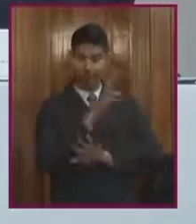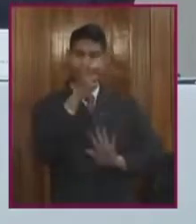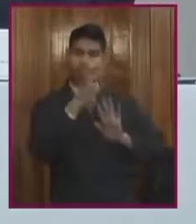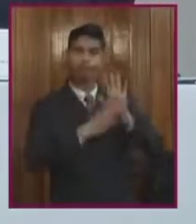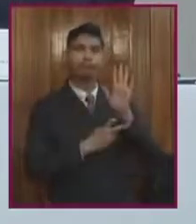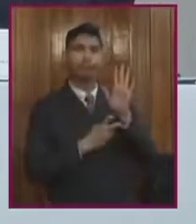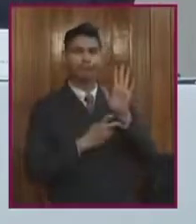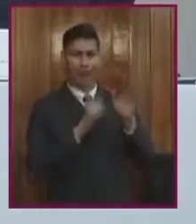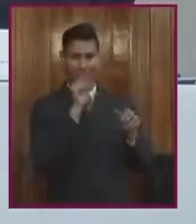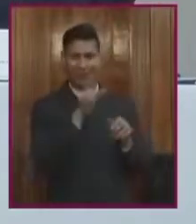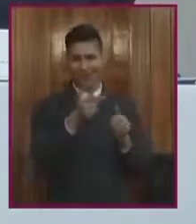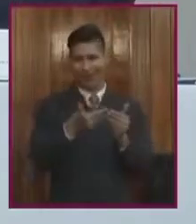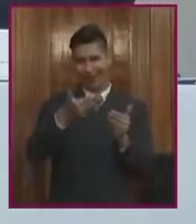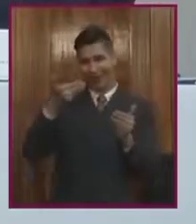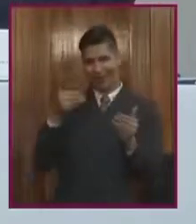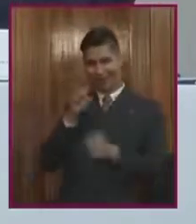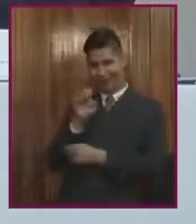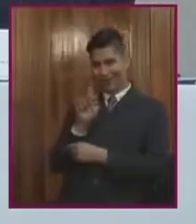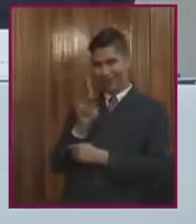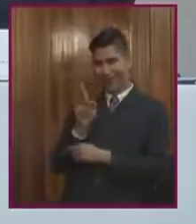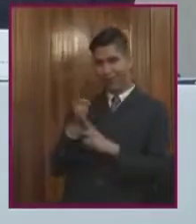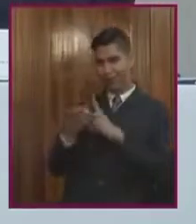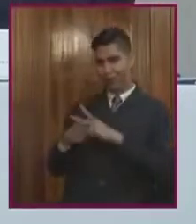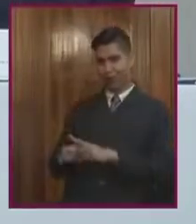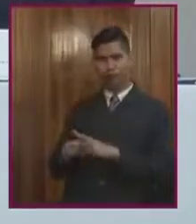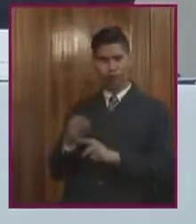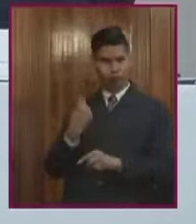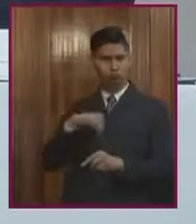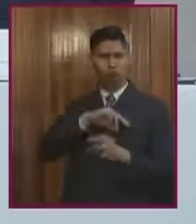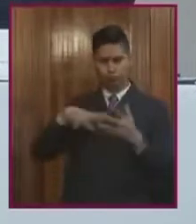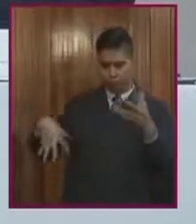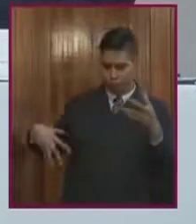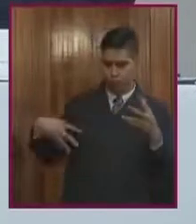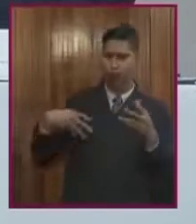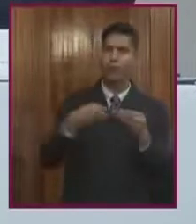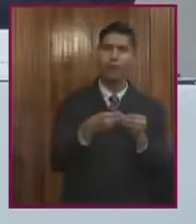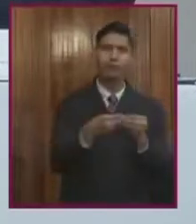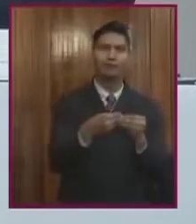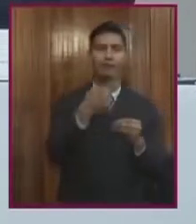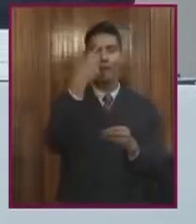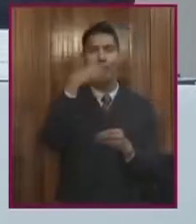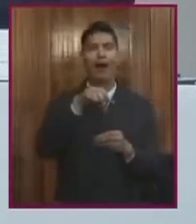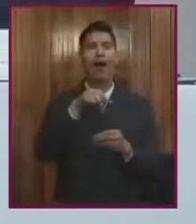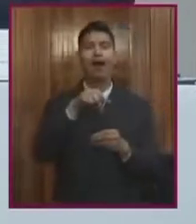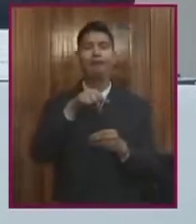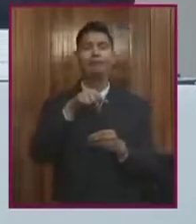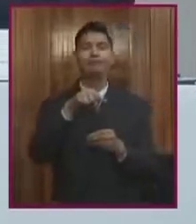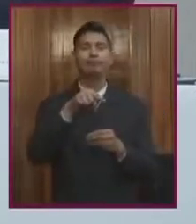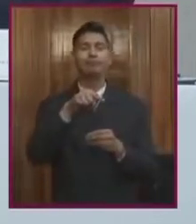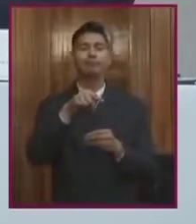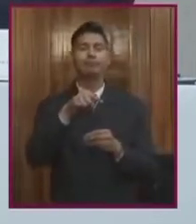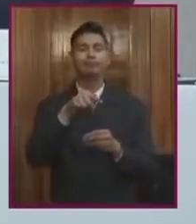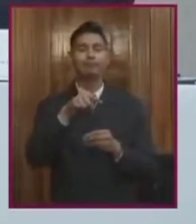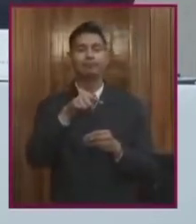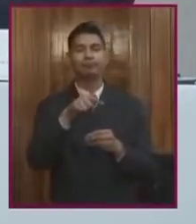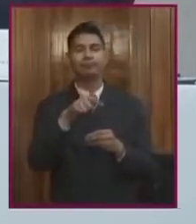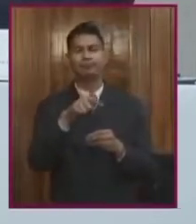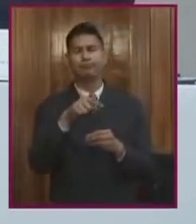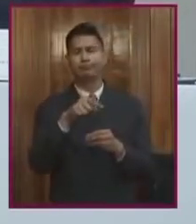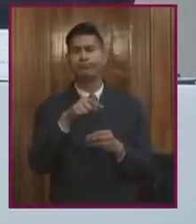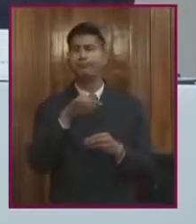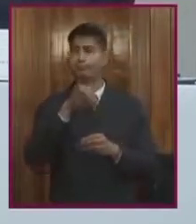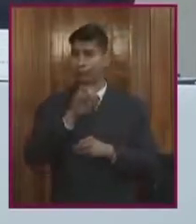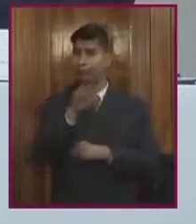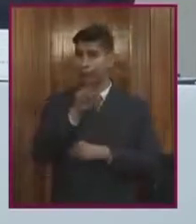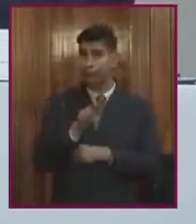nació la Secretaría de Educación Pública, en donde la educación y la instrucción se consideraba como la que mejor